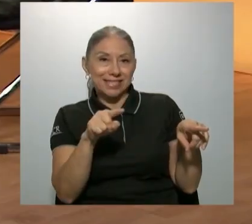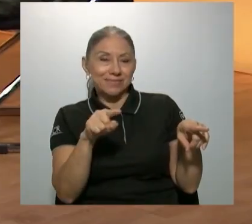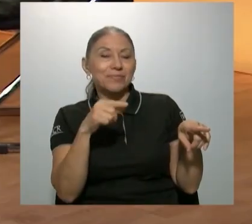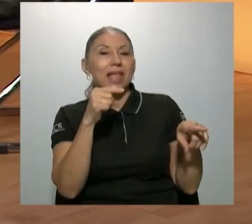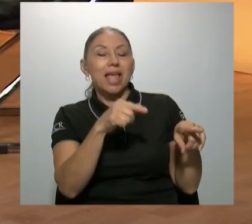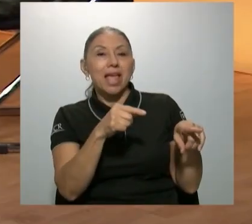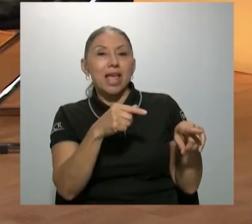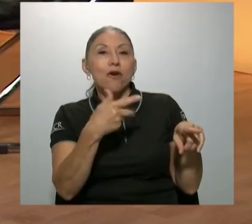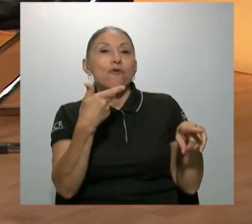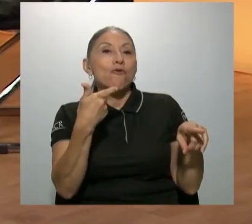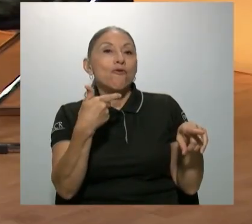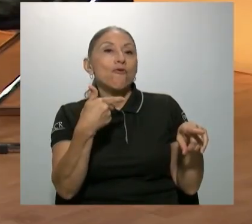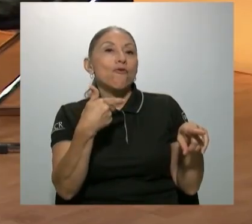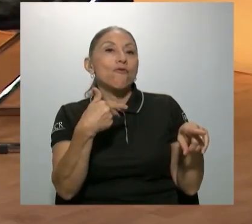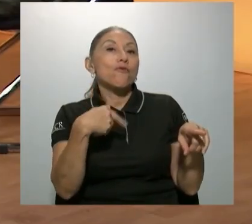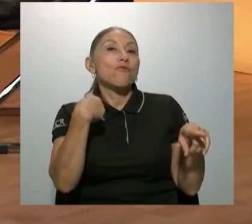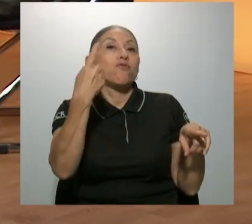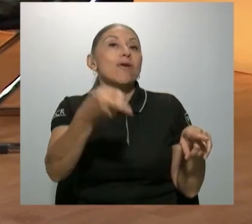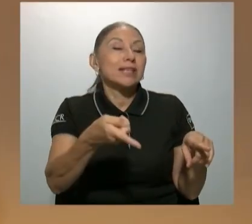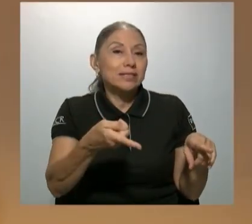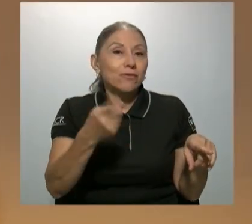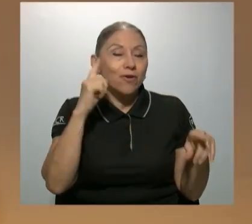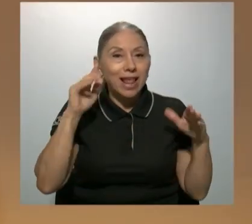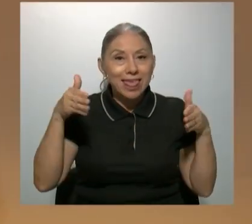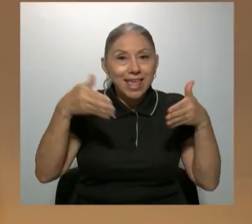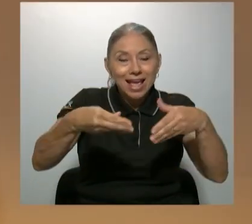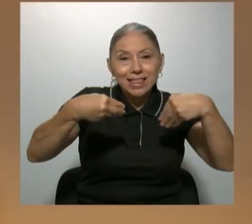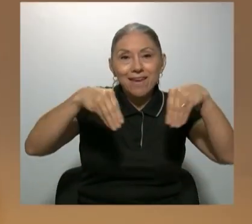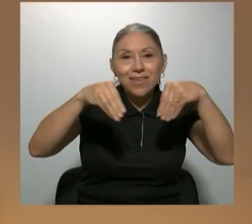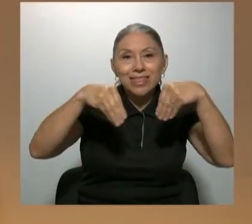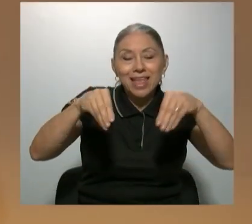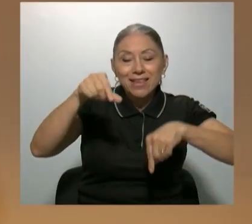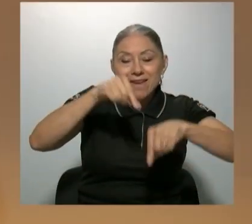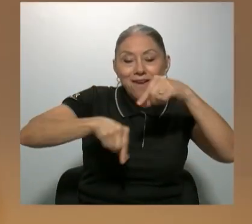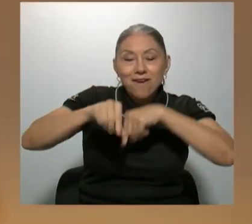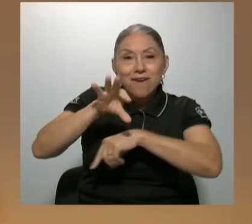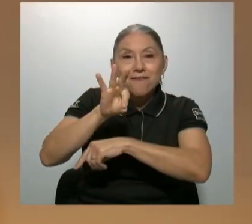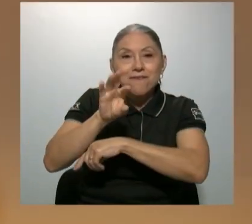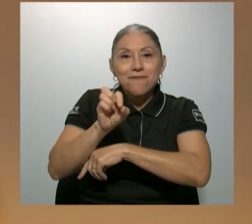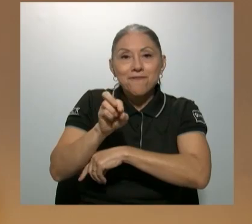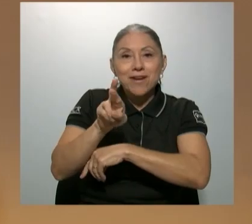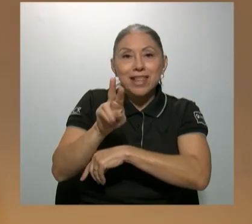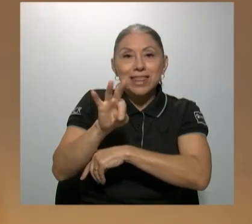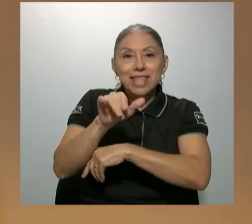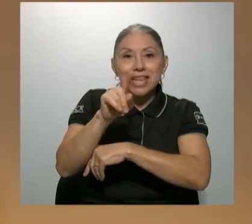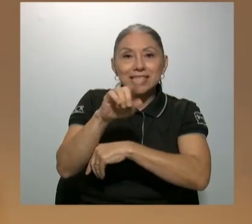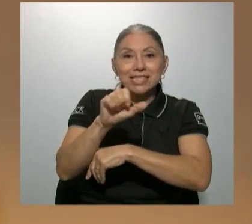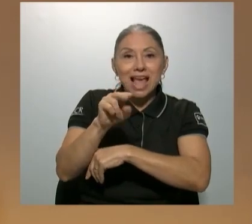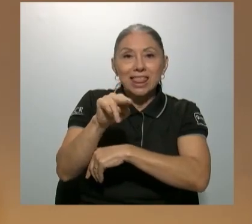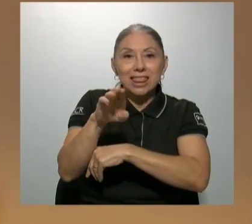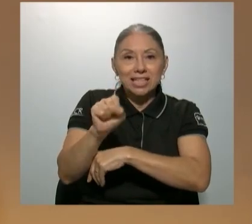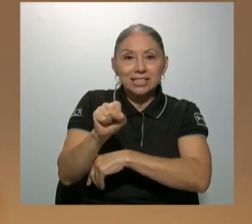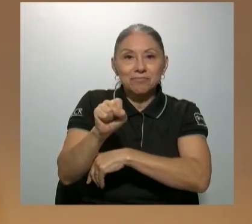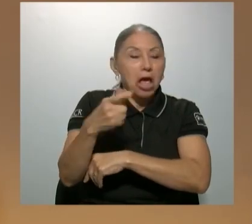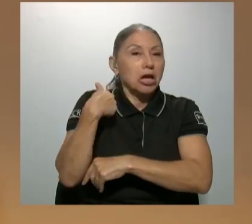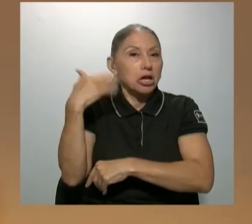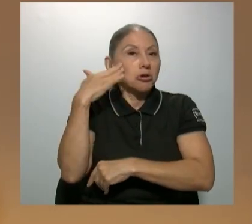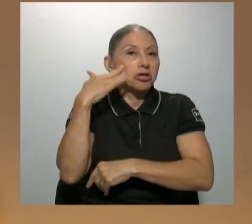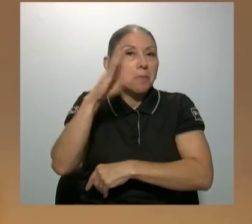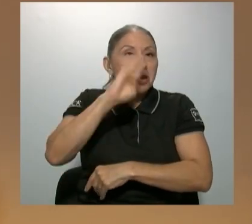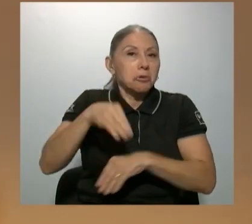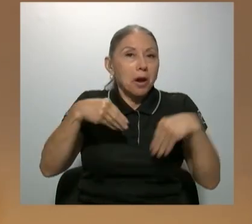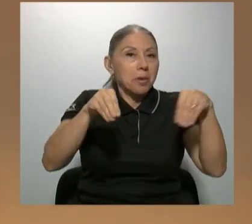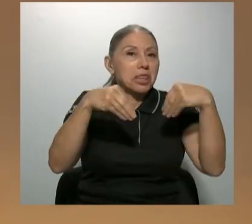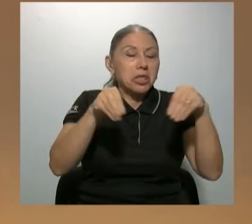conocía, fuera a dedicarse a vender fertilizantes, y efectivamente, que yo sepa, nunca vendió ni le